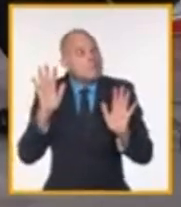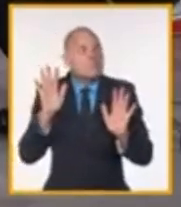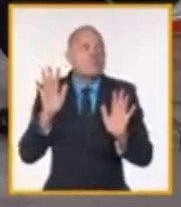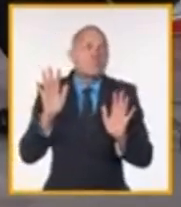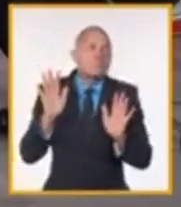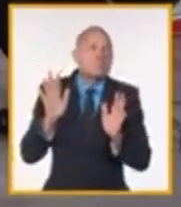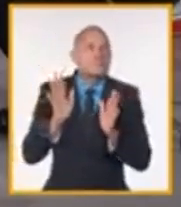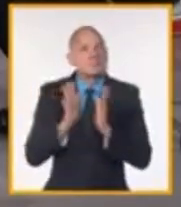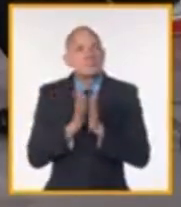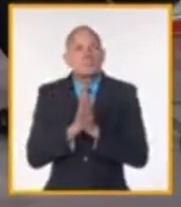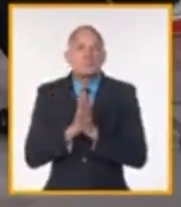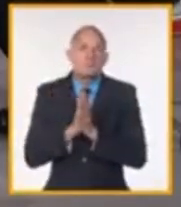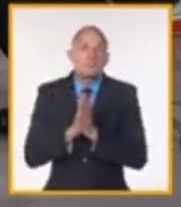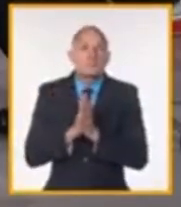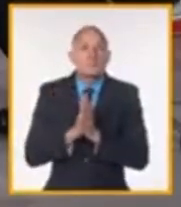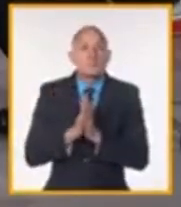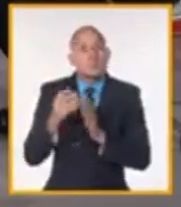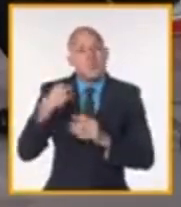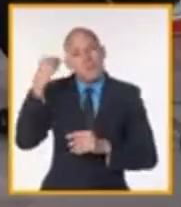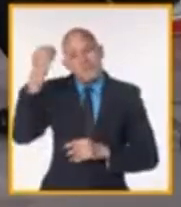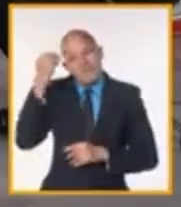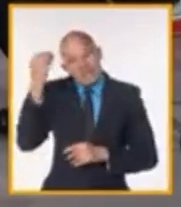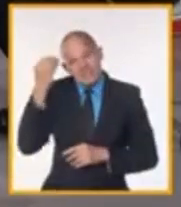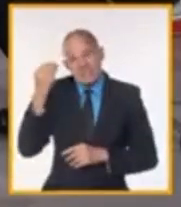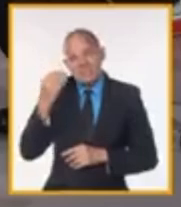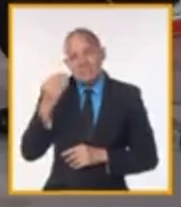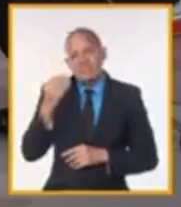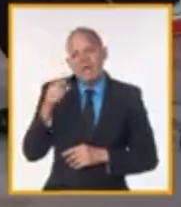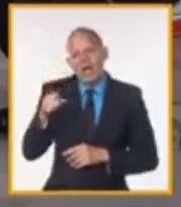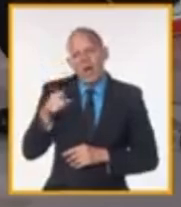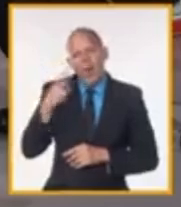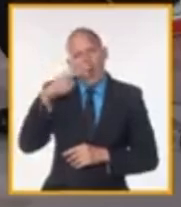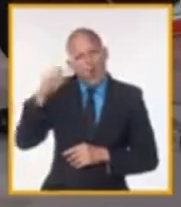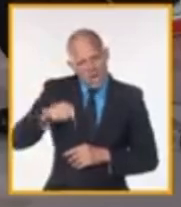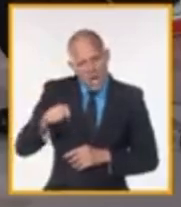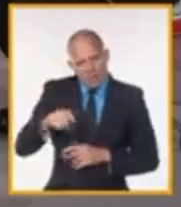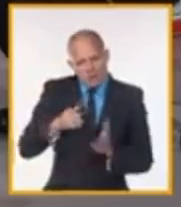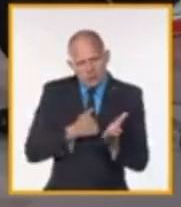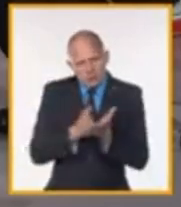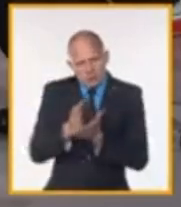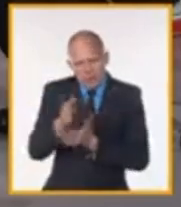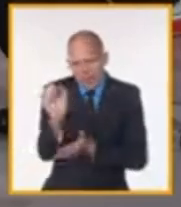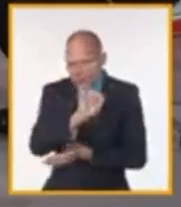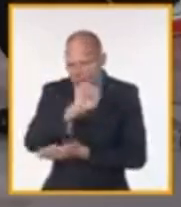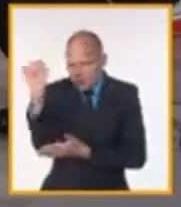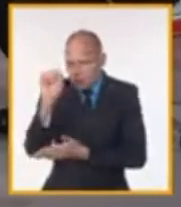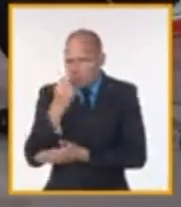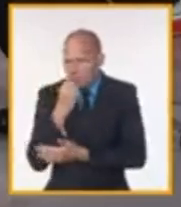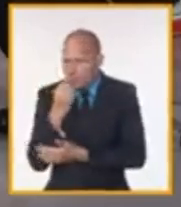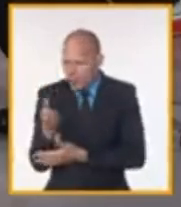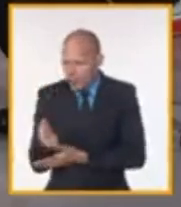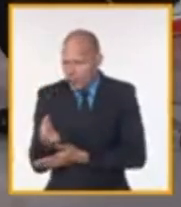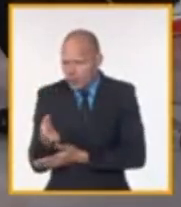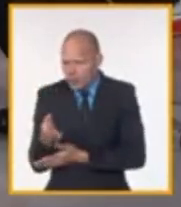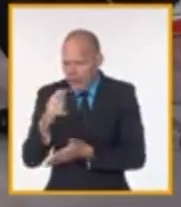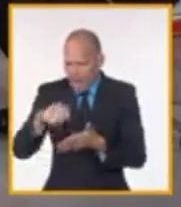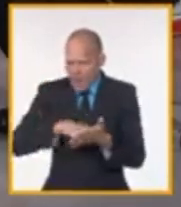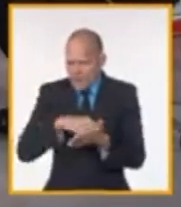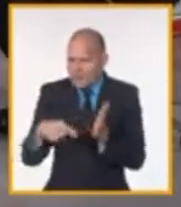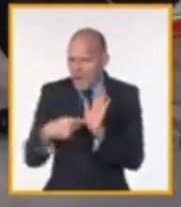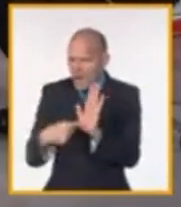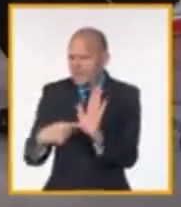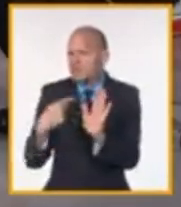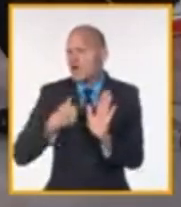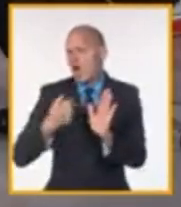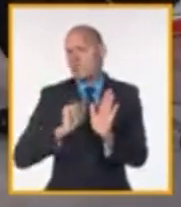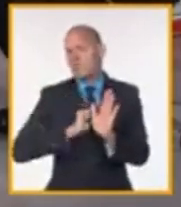a decir imparciales de que está en una situación que le permita presentar un plan de de de Victoria vamos